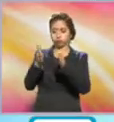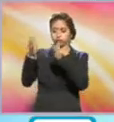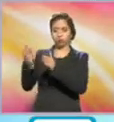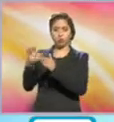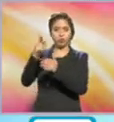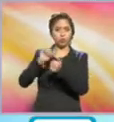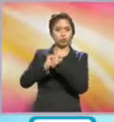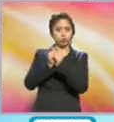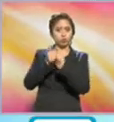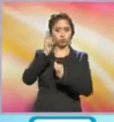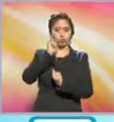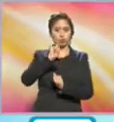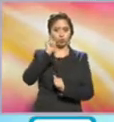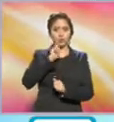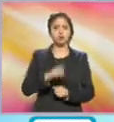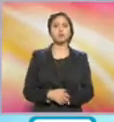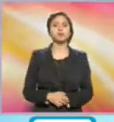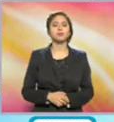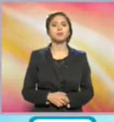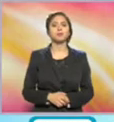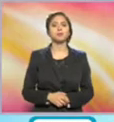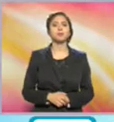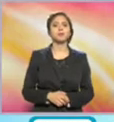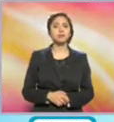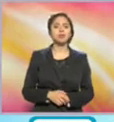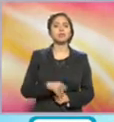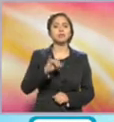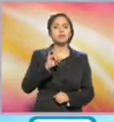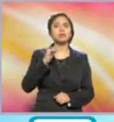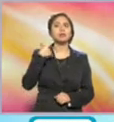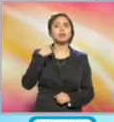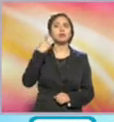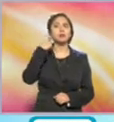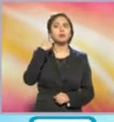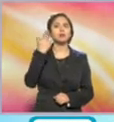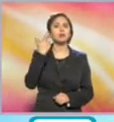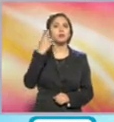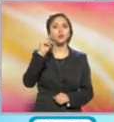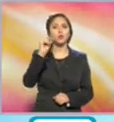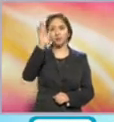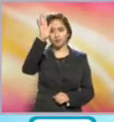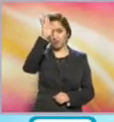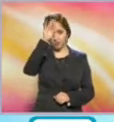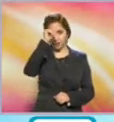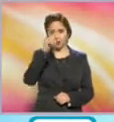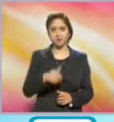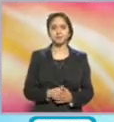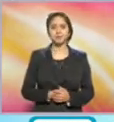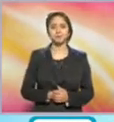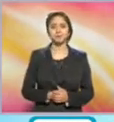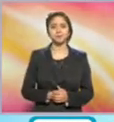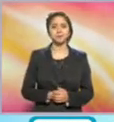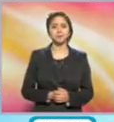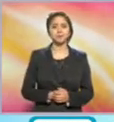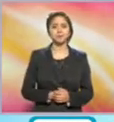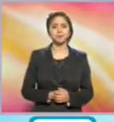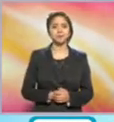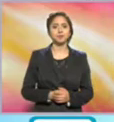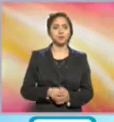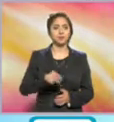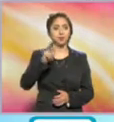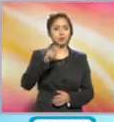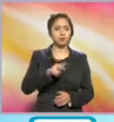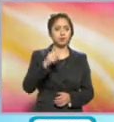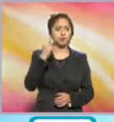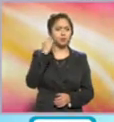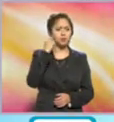siempre. Oye, Vicky Carr, ya no me acordaba de Vicky Carr. Sí, ¿qué tal? Sí, es cierto. ¿No? Buen tema Él ahí también. de gala con él. Y tiene buena voz. Gran